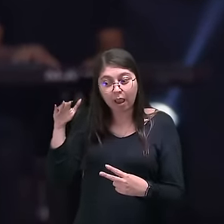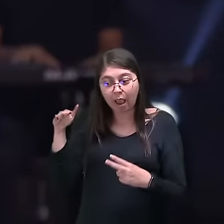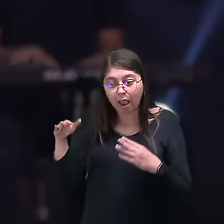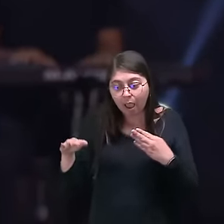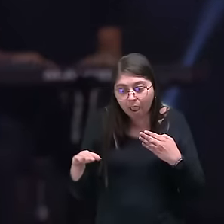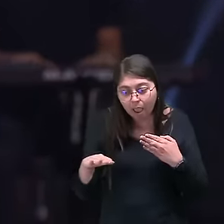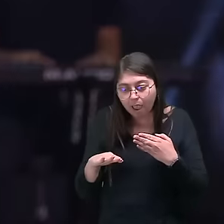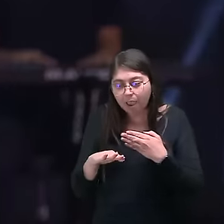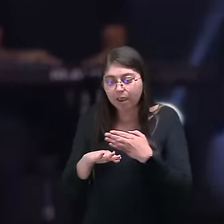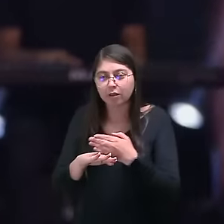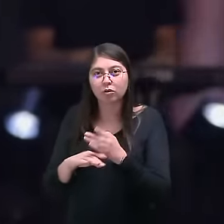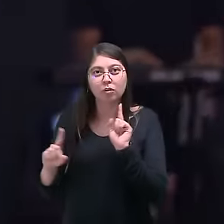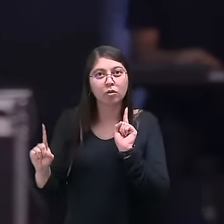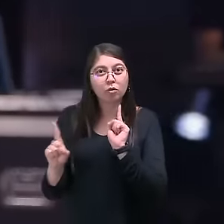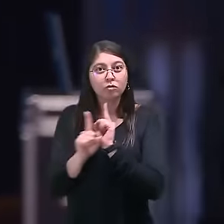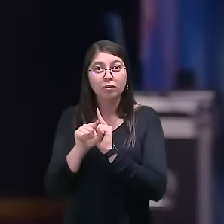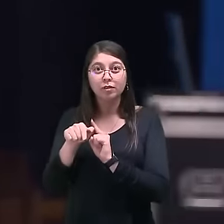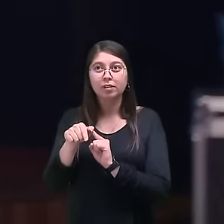faz soñar.